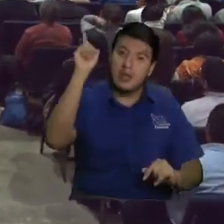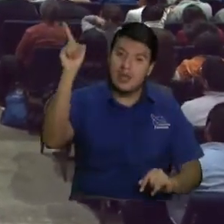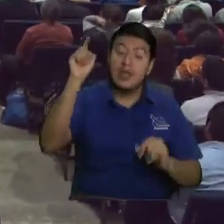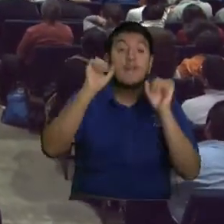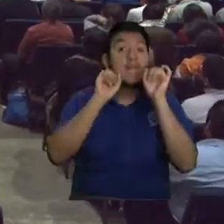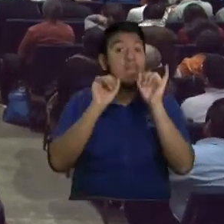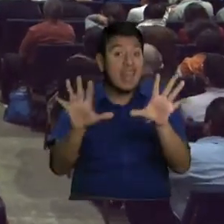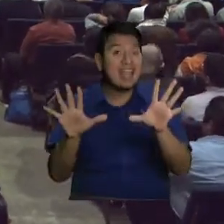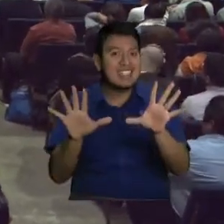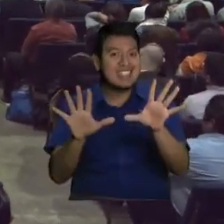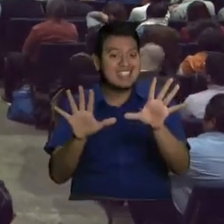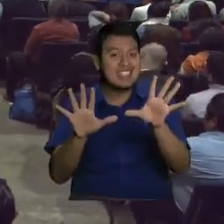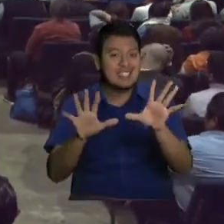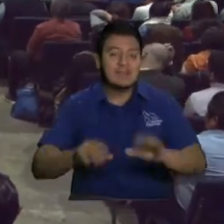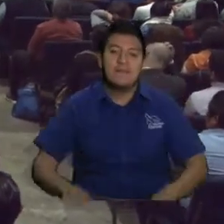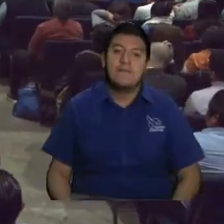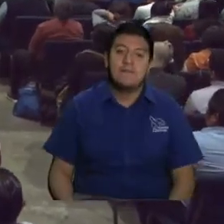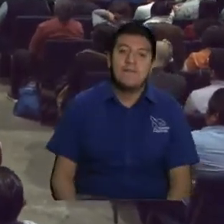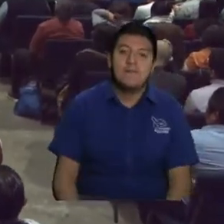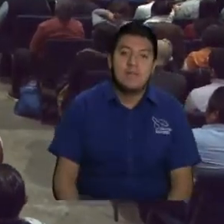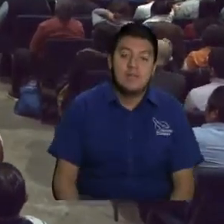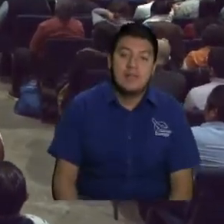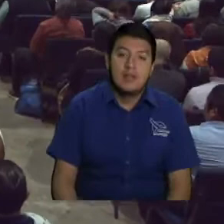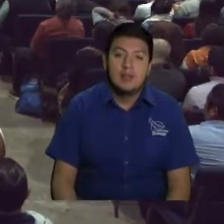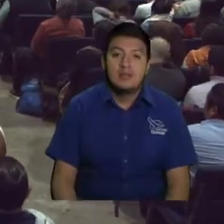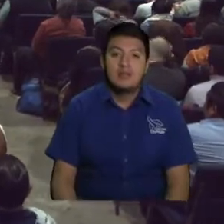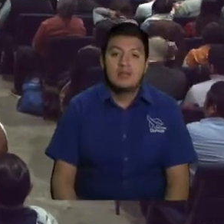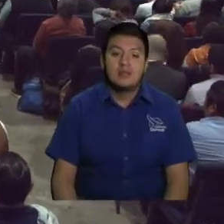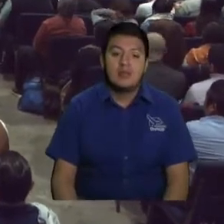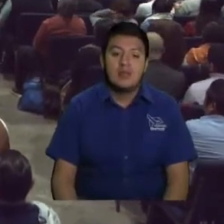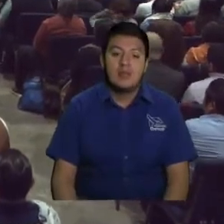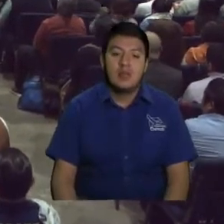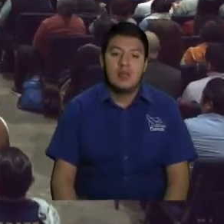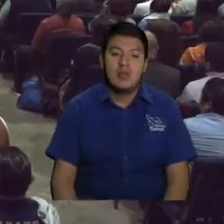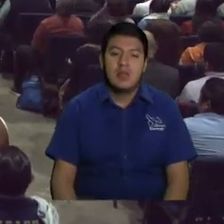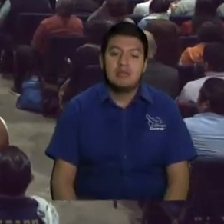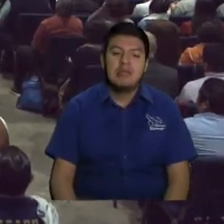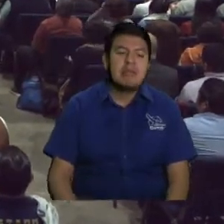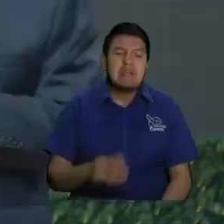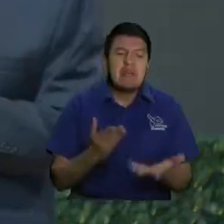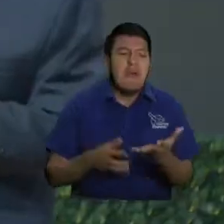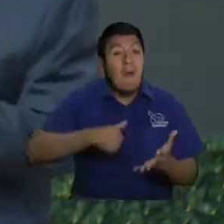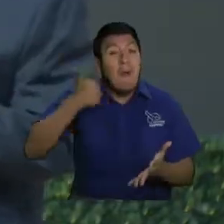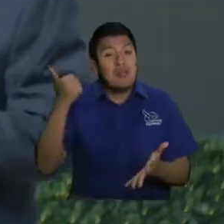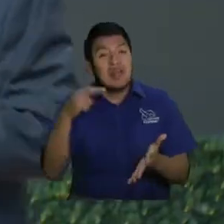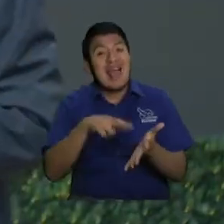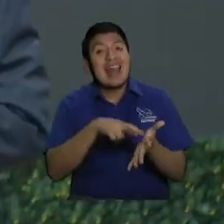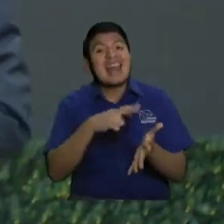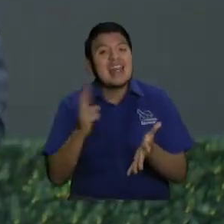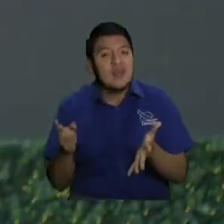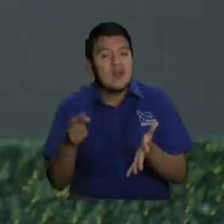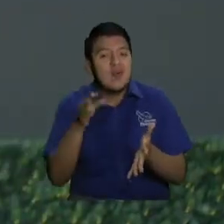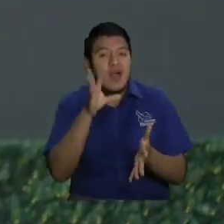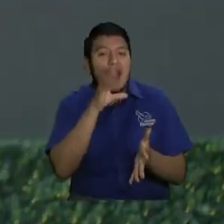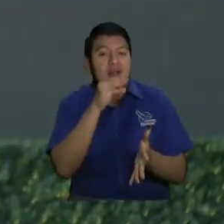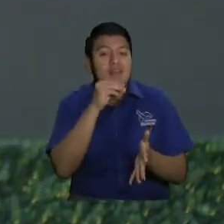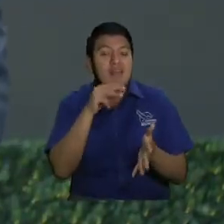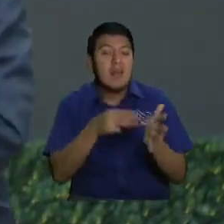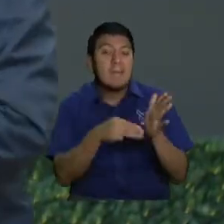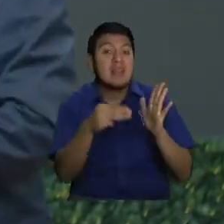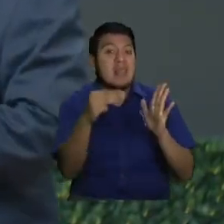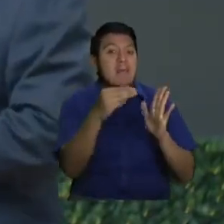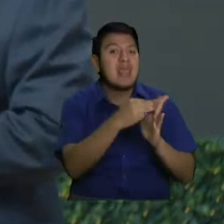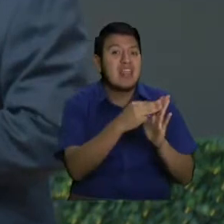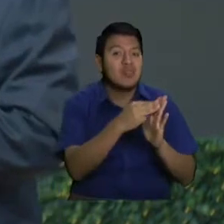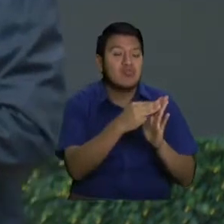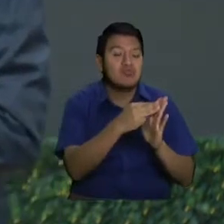Dentro de esos mandamientos, entre paréntesis, equivocados, que nos habían planteado de una manera equivocada, estaba que íbamos a